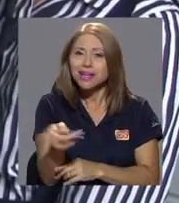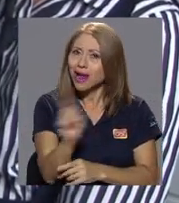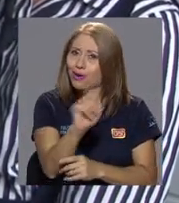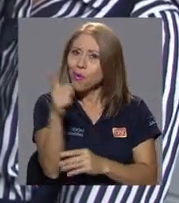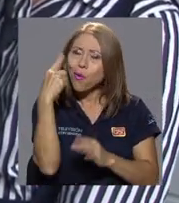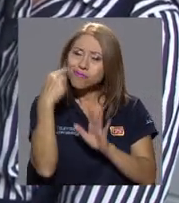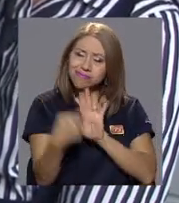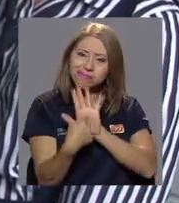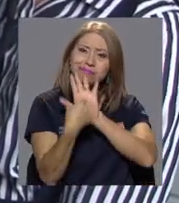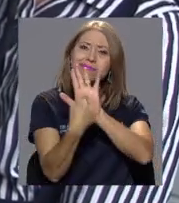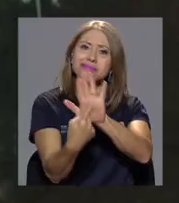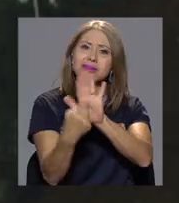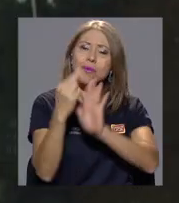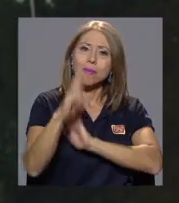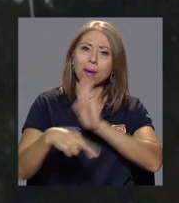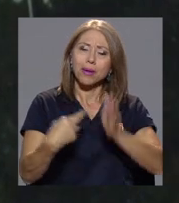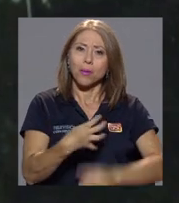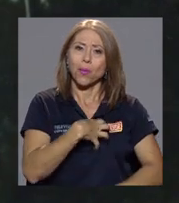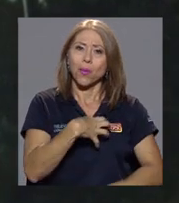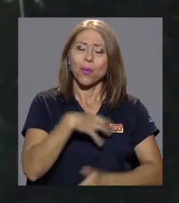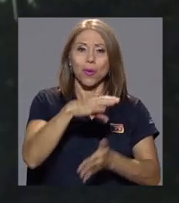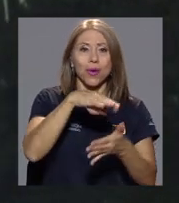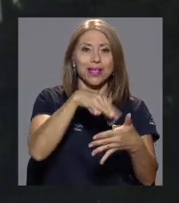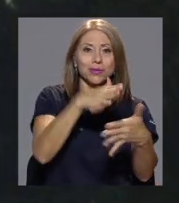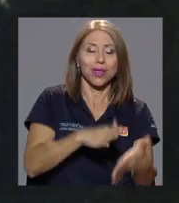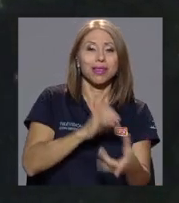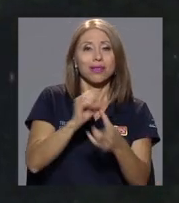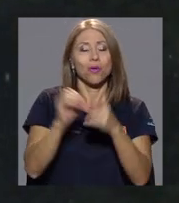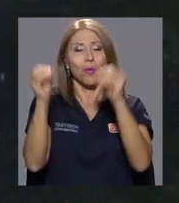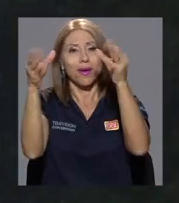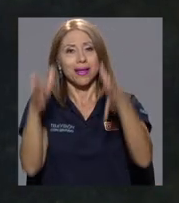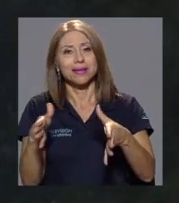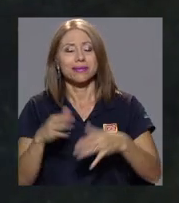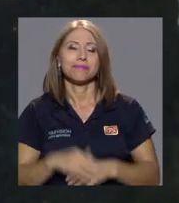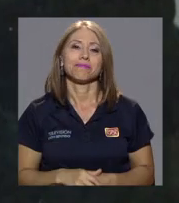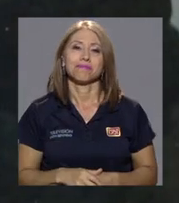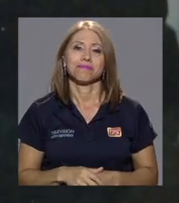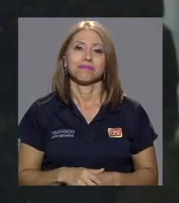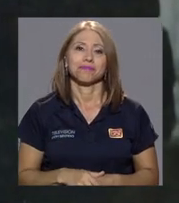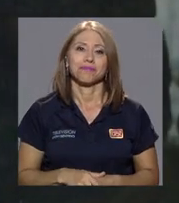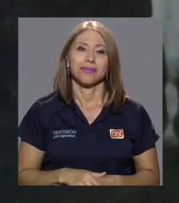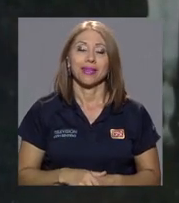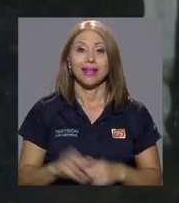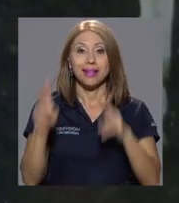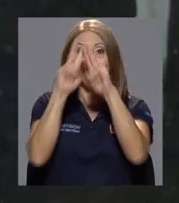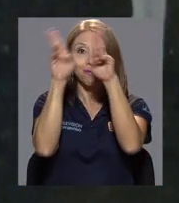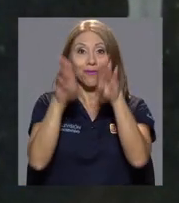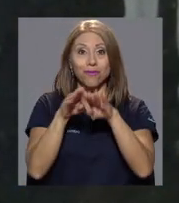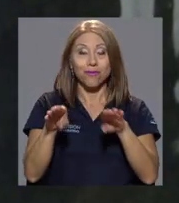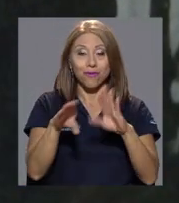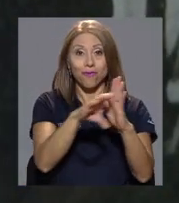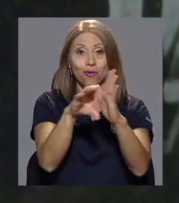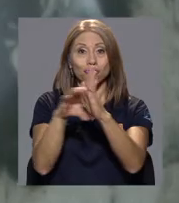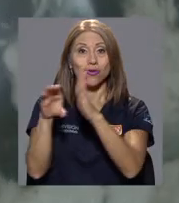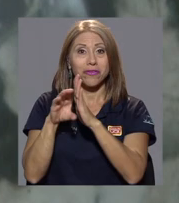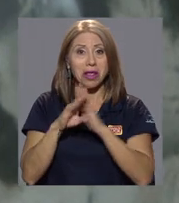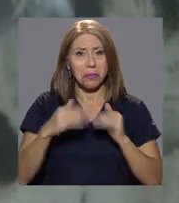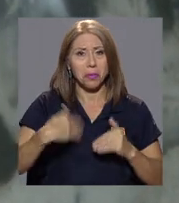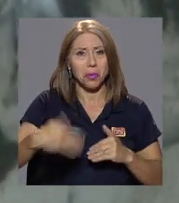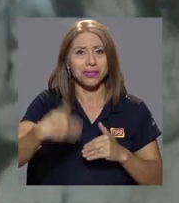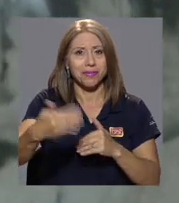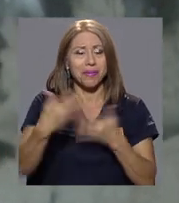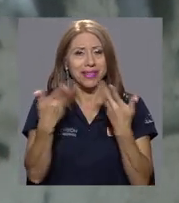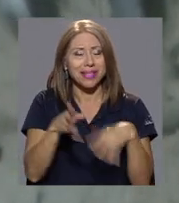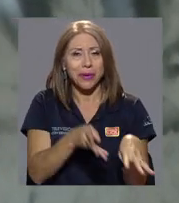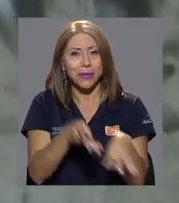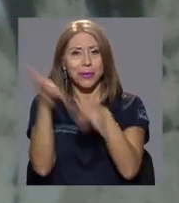la retrata en un papel muy propio, que es ser estudiante o ser maestra. La versión digital de las fotografías estará